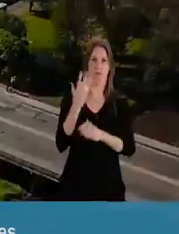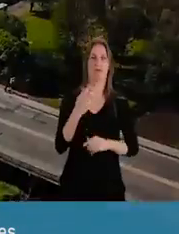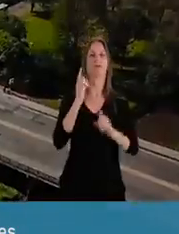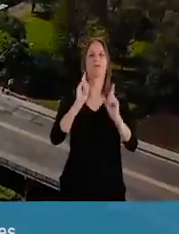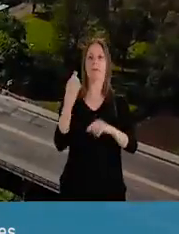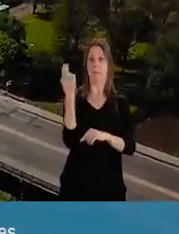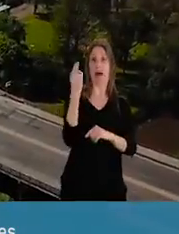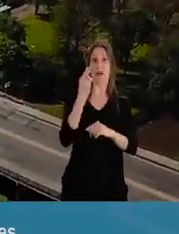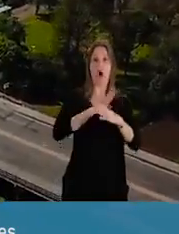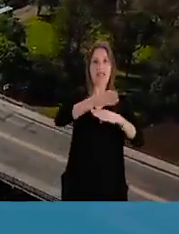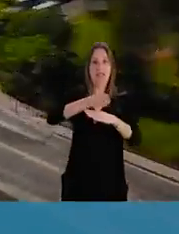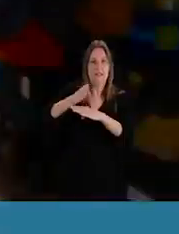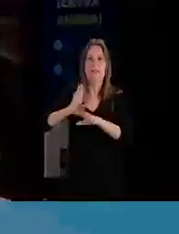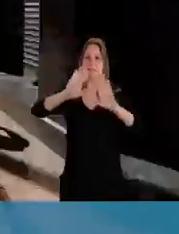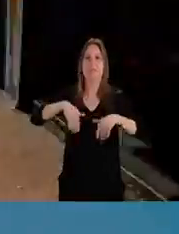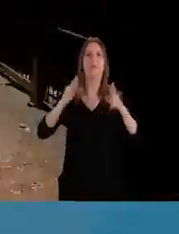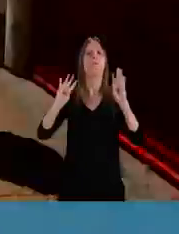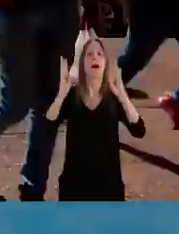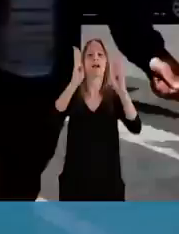baños accesibles en parques patrimoniales,